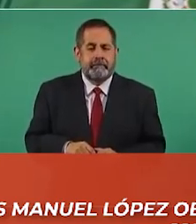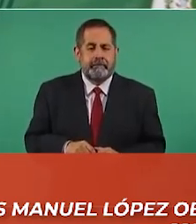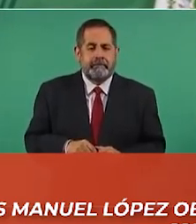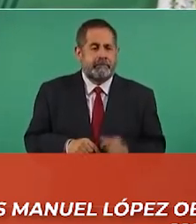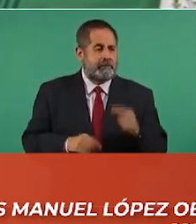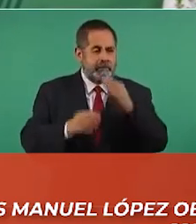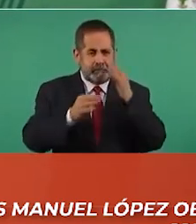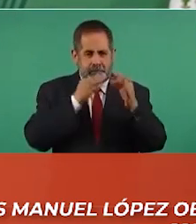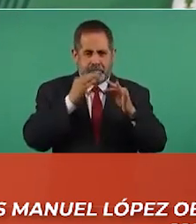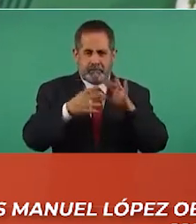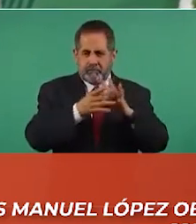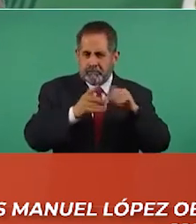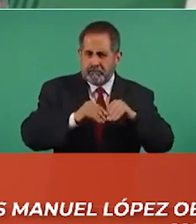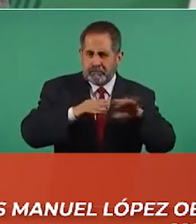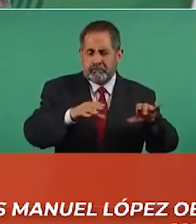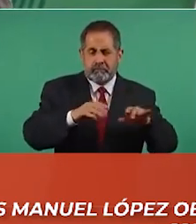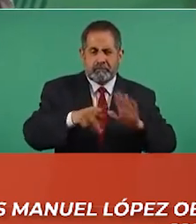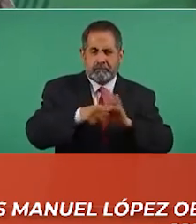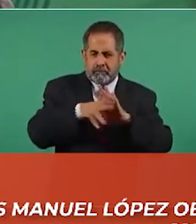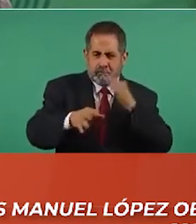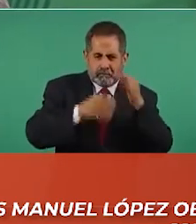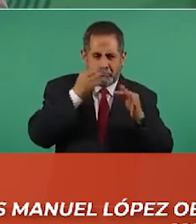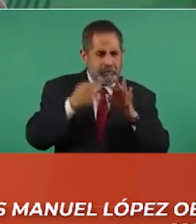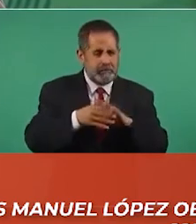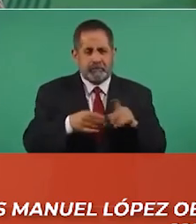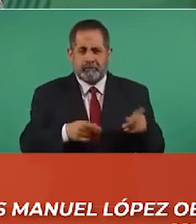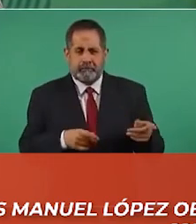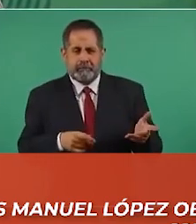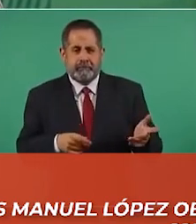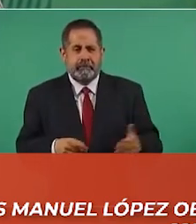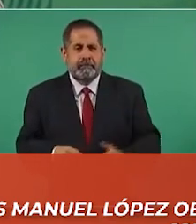de comunicación, de periodística,